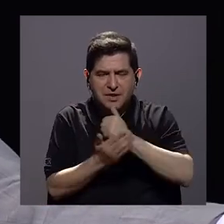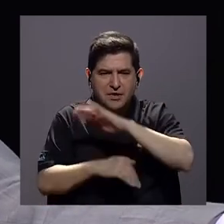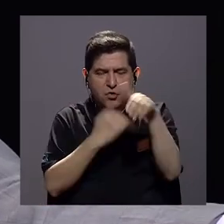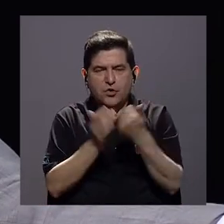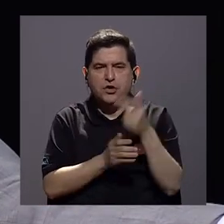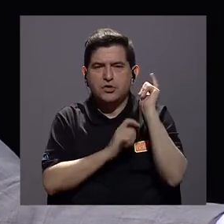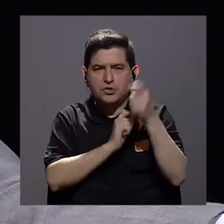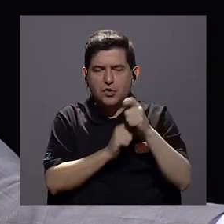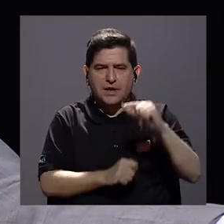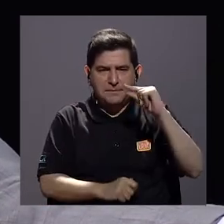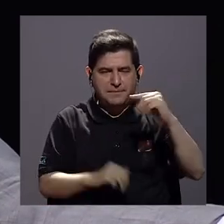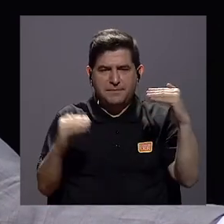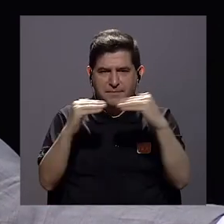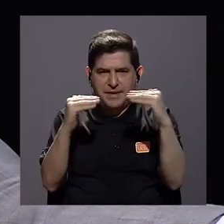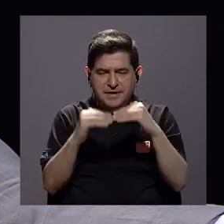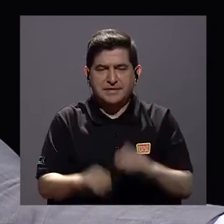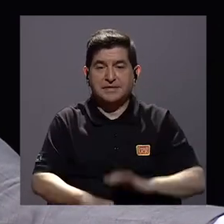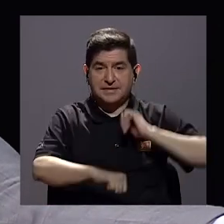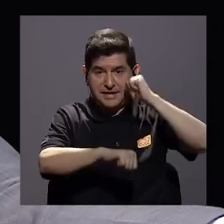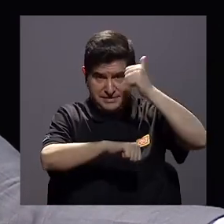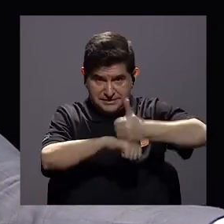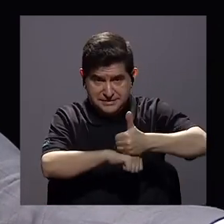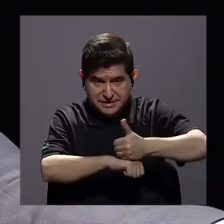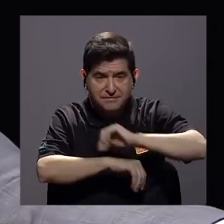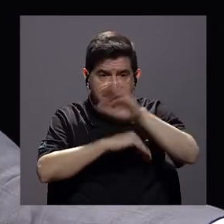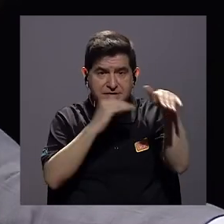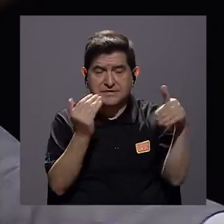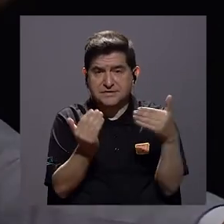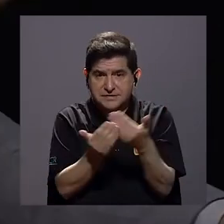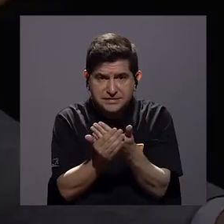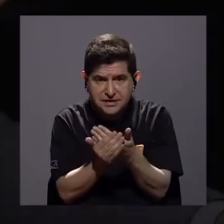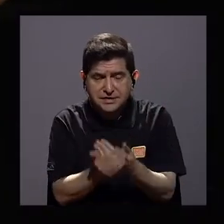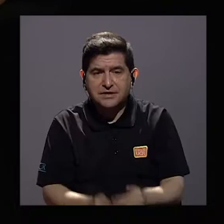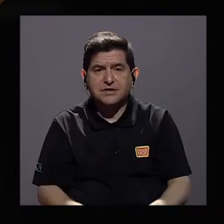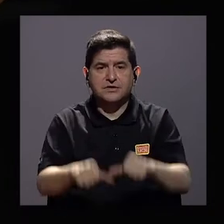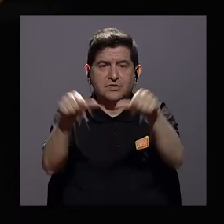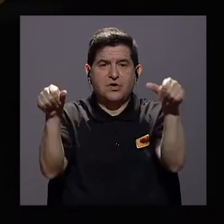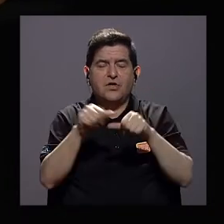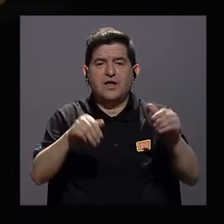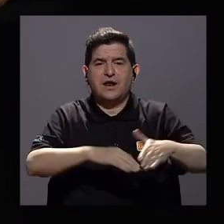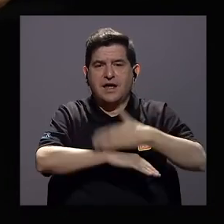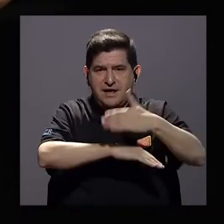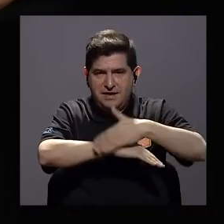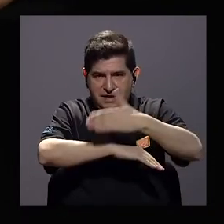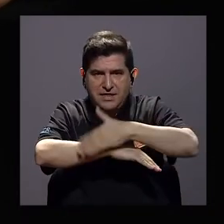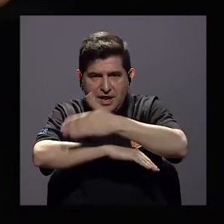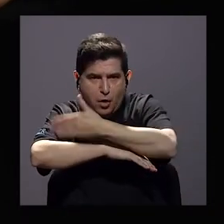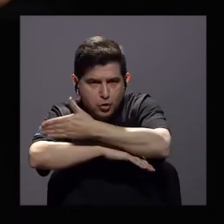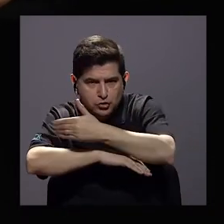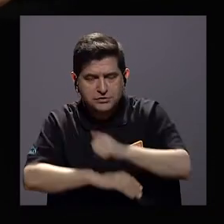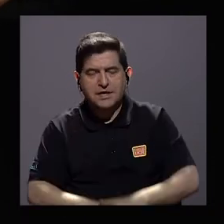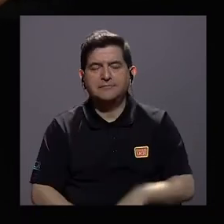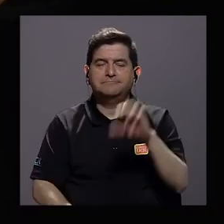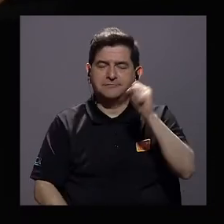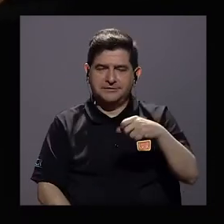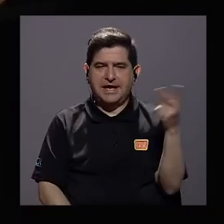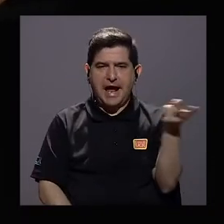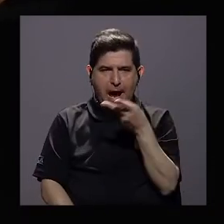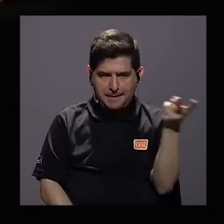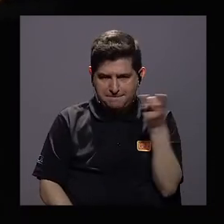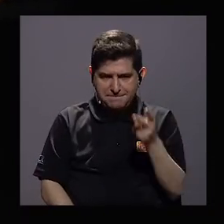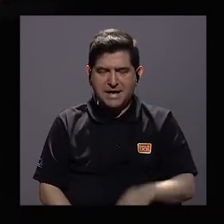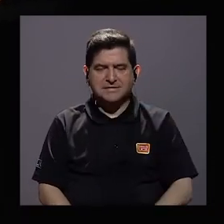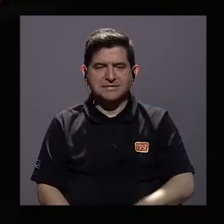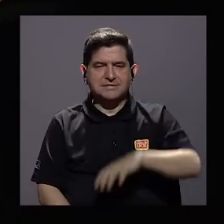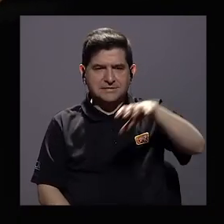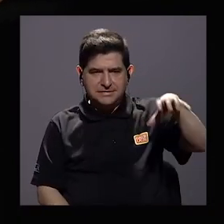pescadería artesanal, exacto. que la ubicamos en toda la zona línea costera. Alrededor de la costa. Así es, en ambas costas, ¿verdad? El